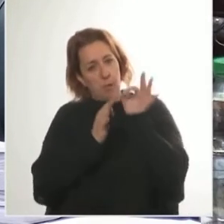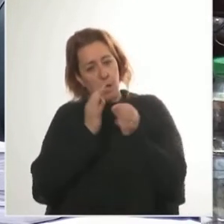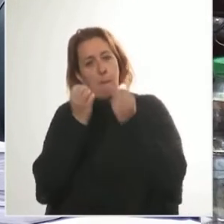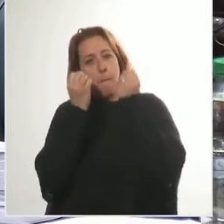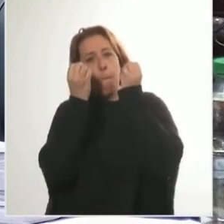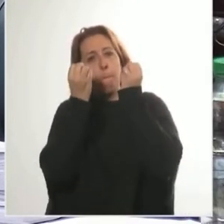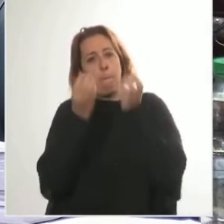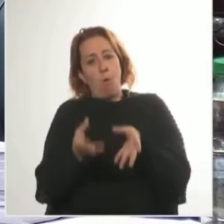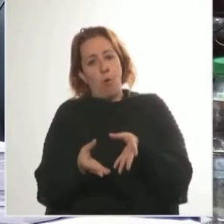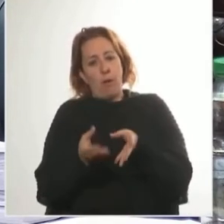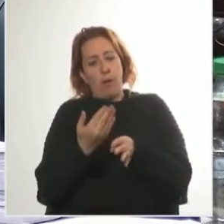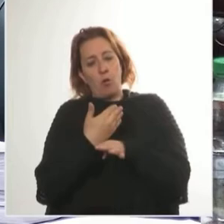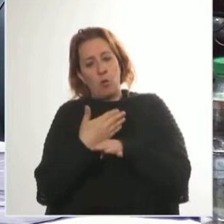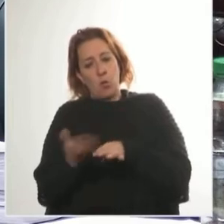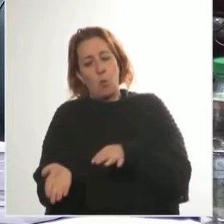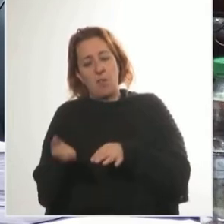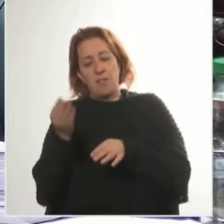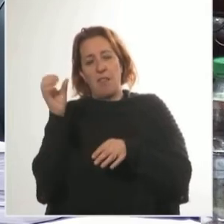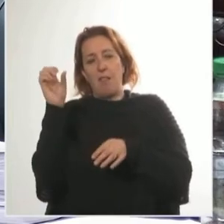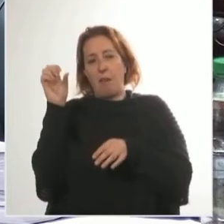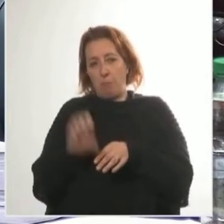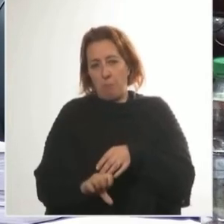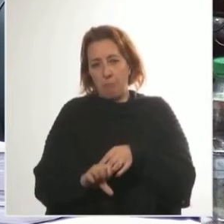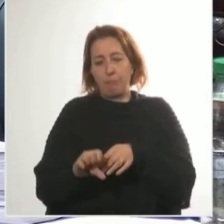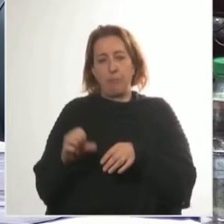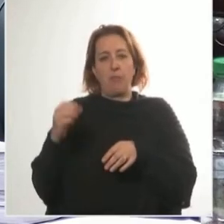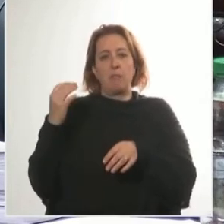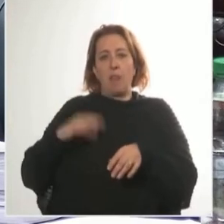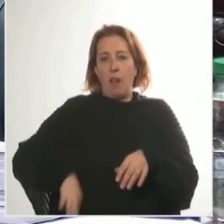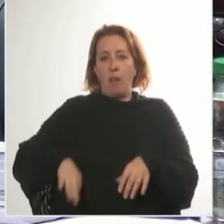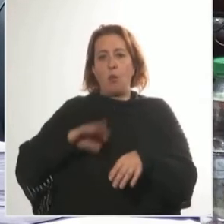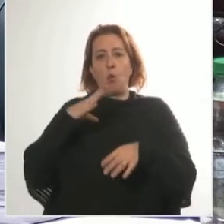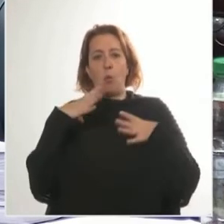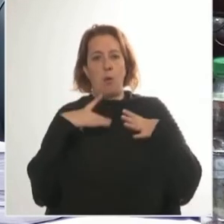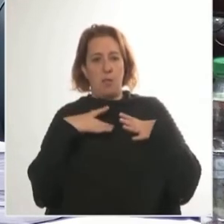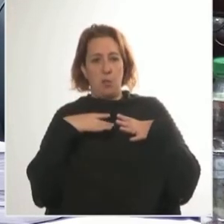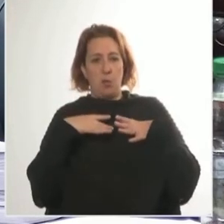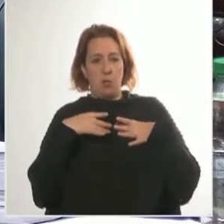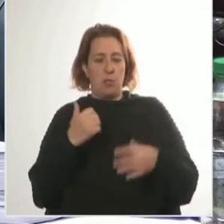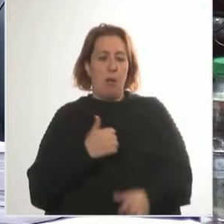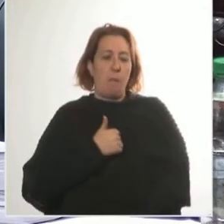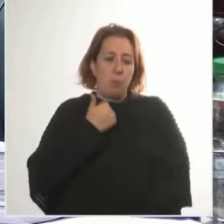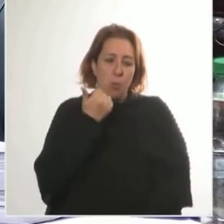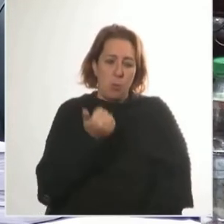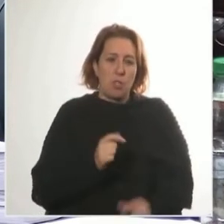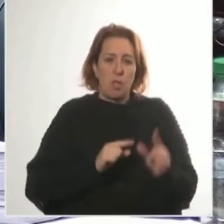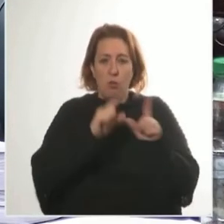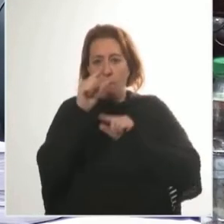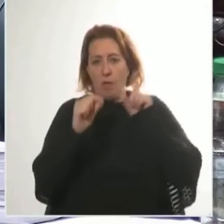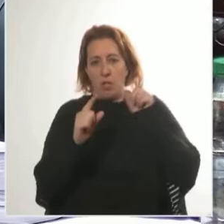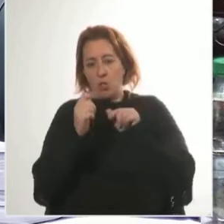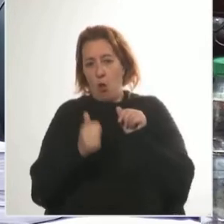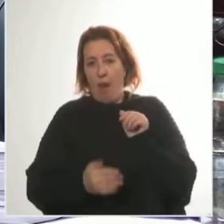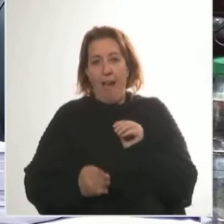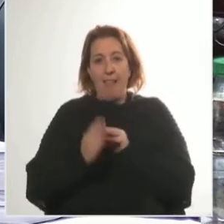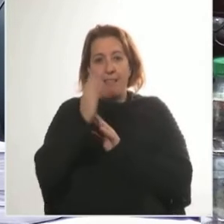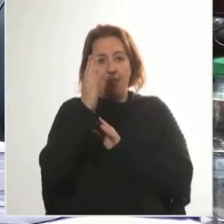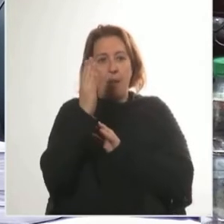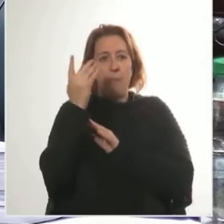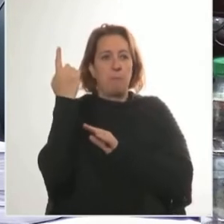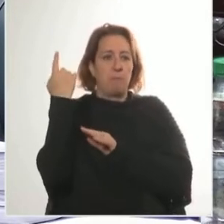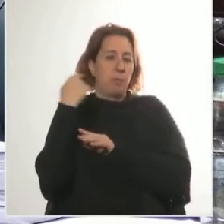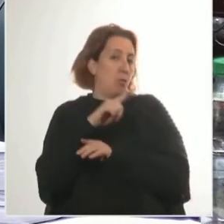la caída de salarios y jubilaciones. Aprovechando una inflación alta, pero sobre todo